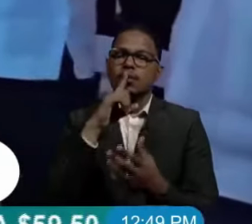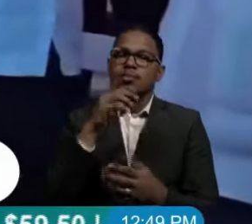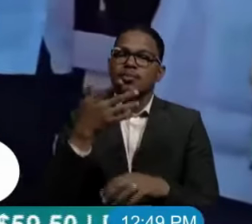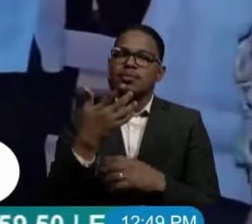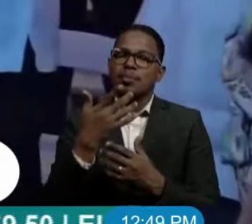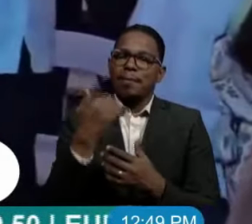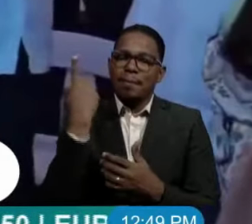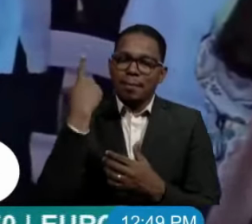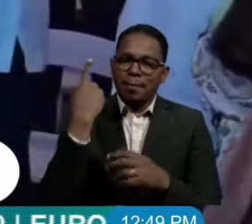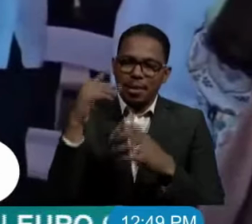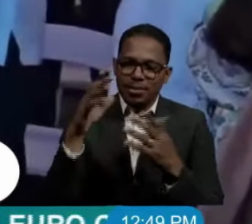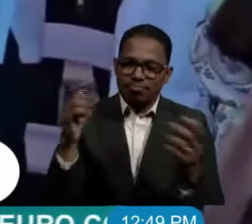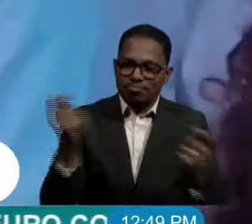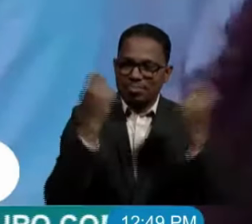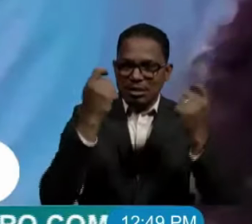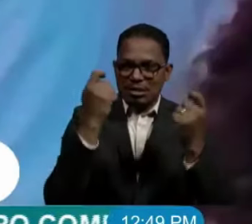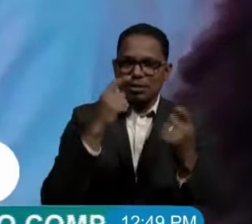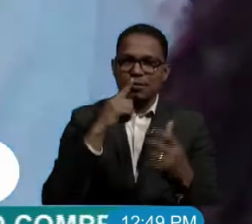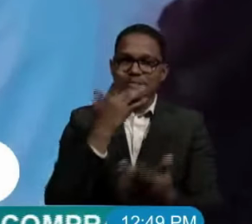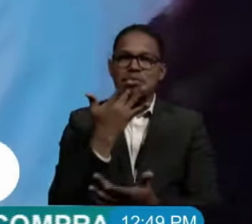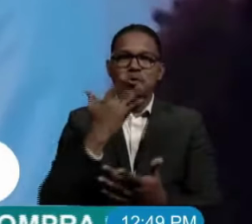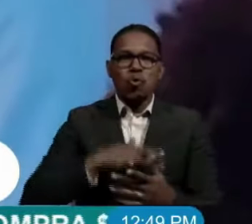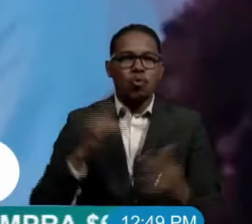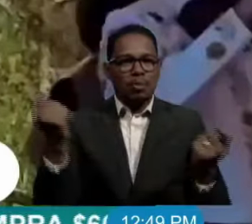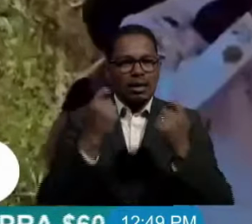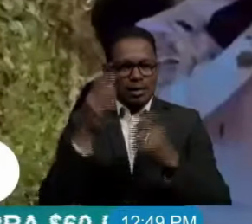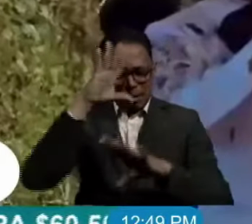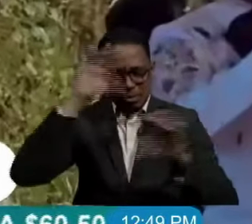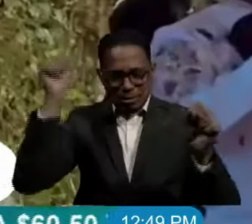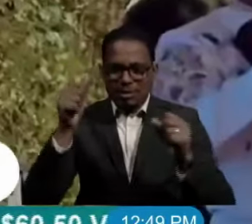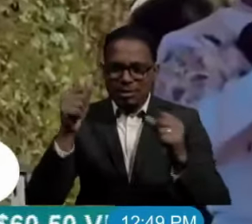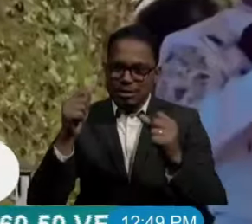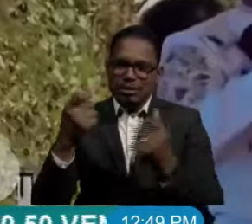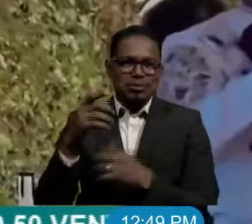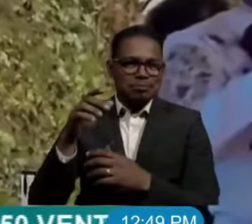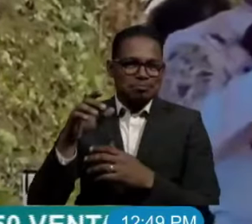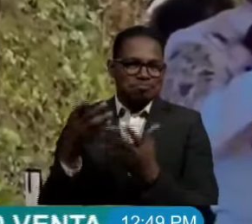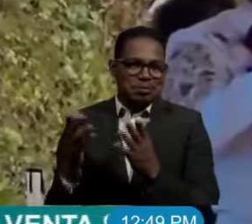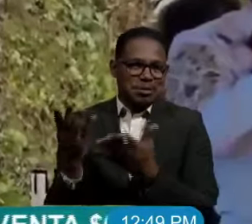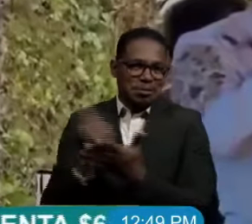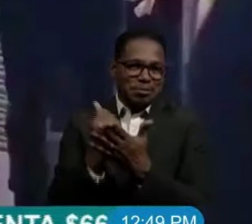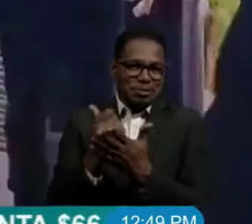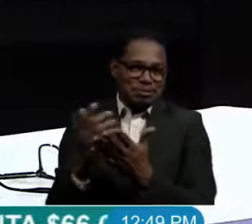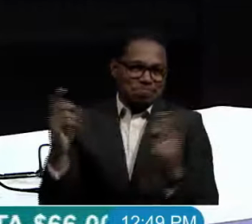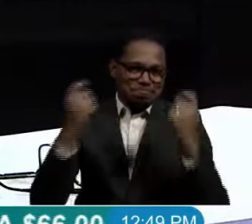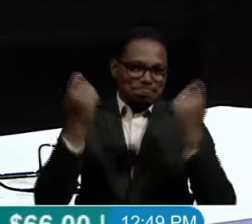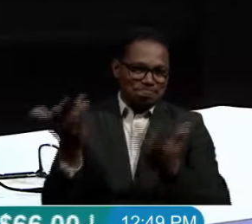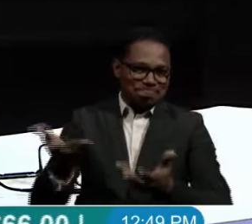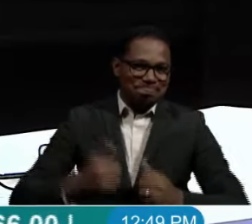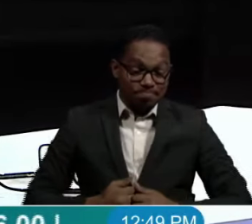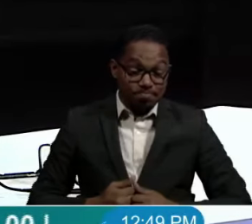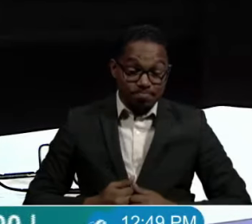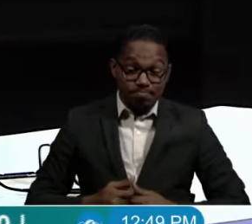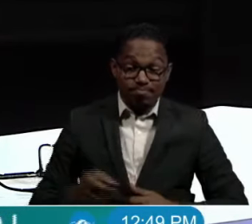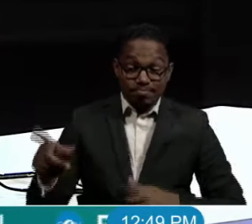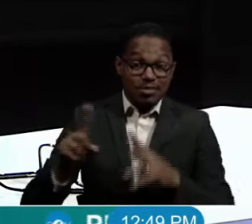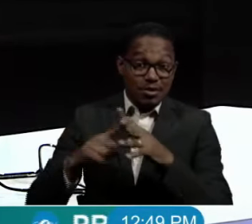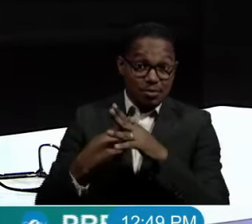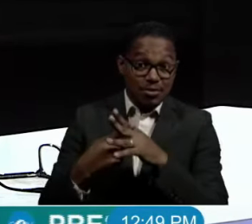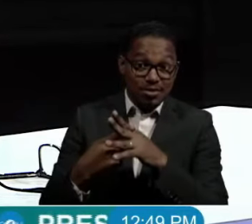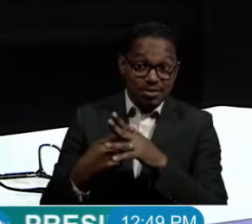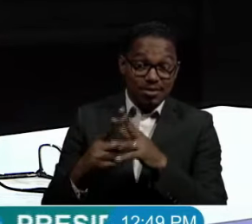con mariachis. Desde la provincia de La Vega, Enrique Vistiburcio para Central Noticias. Por allí empezó la